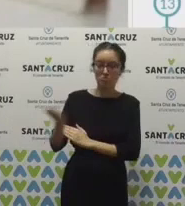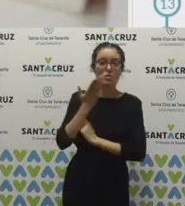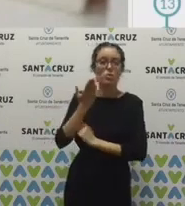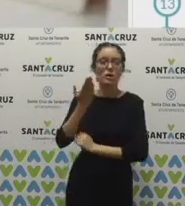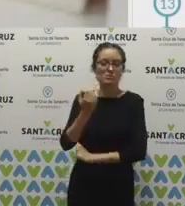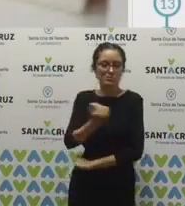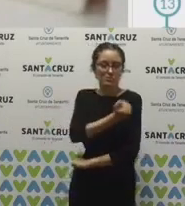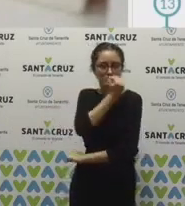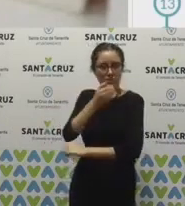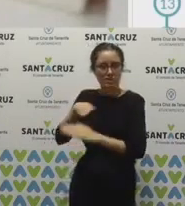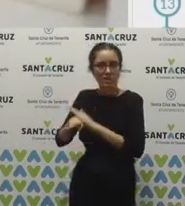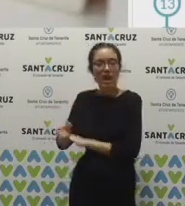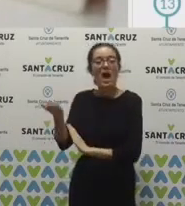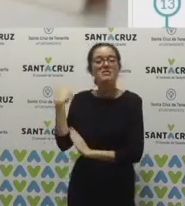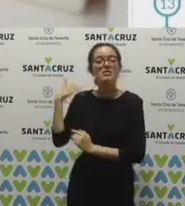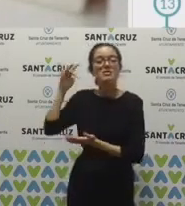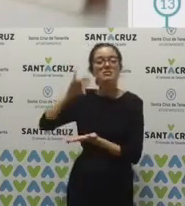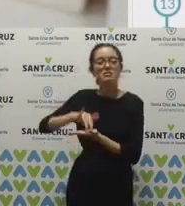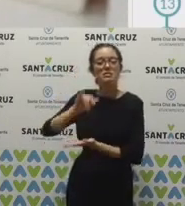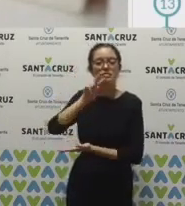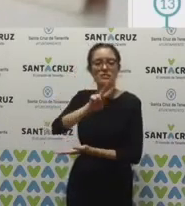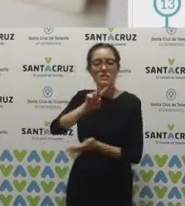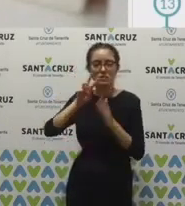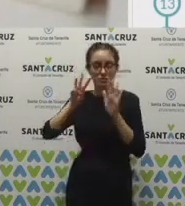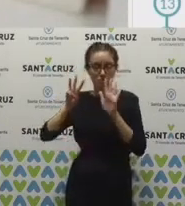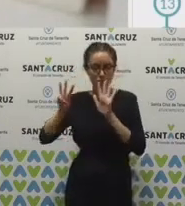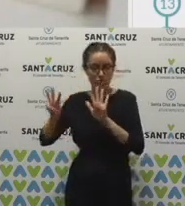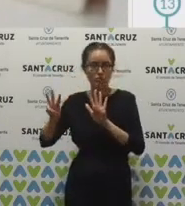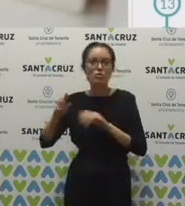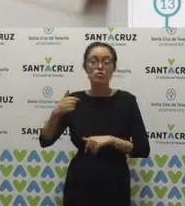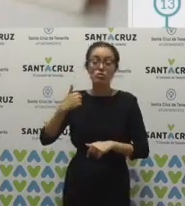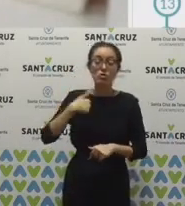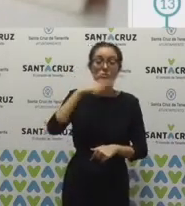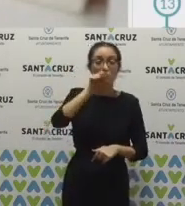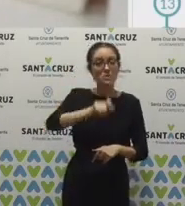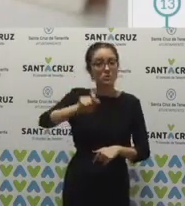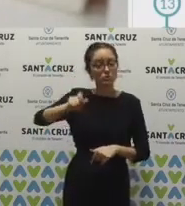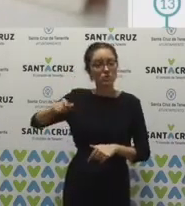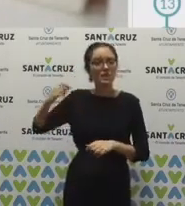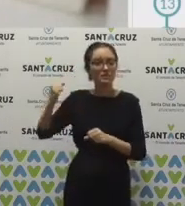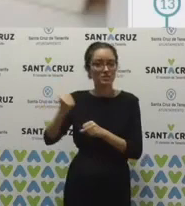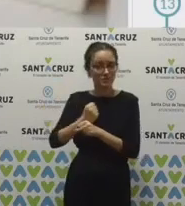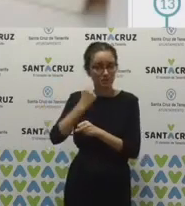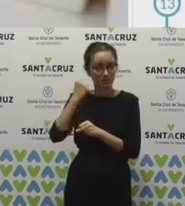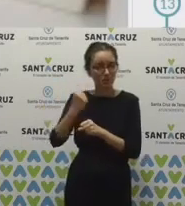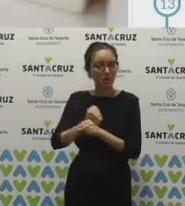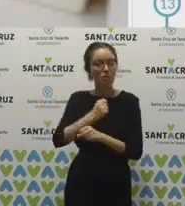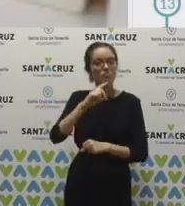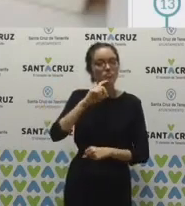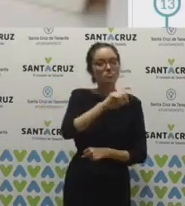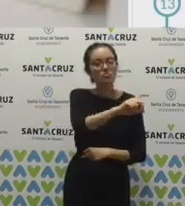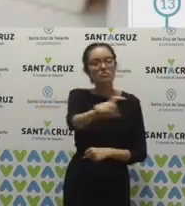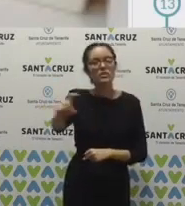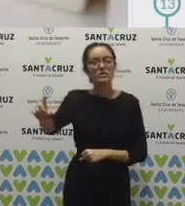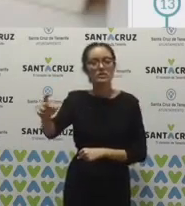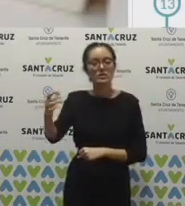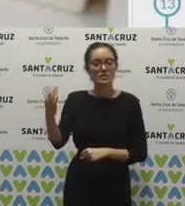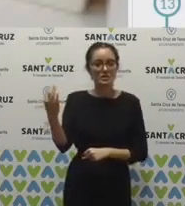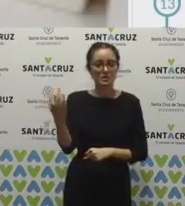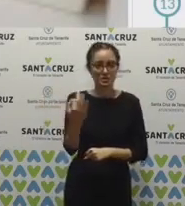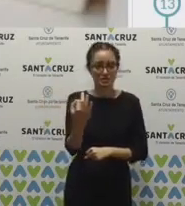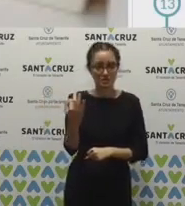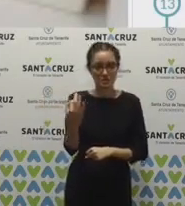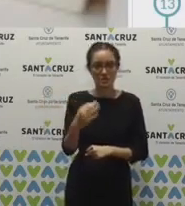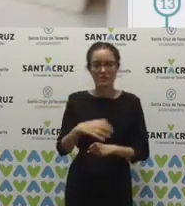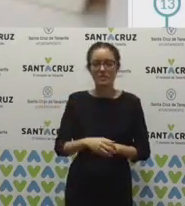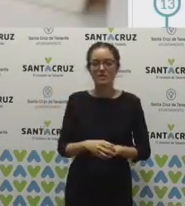ayer día 28 le diré a los trabajadores que el f que la que los ha felicitado no sólo